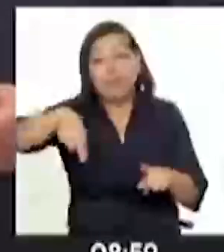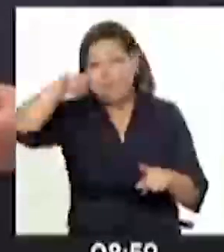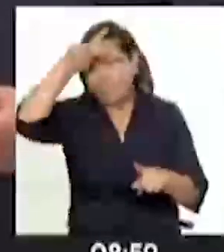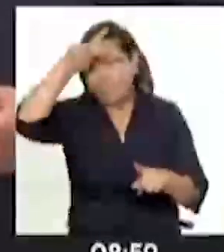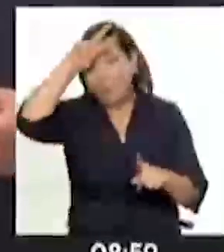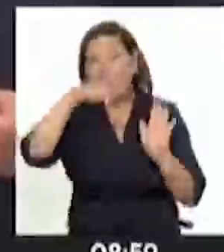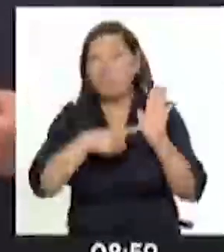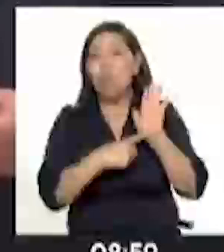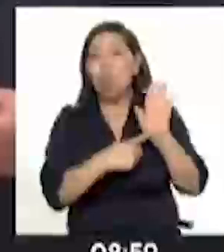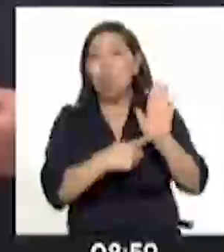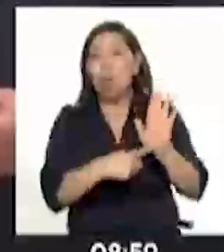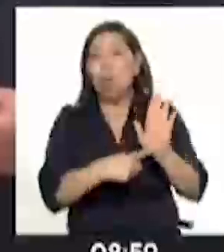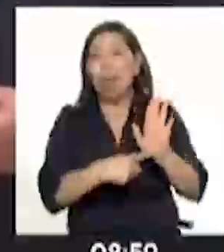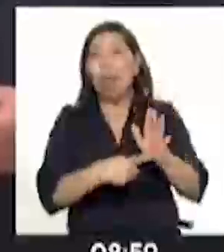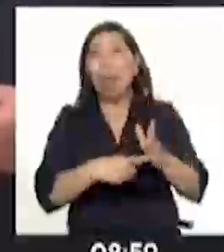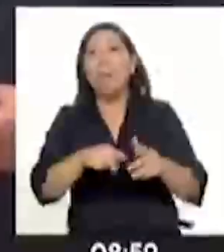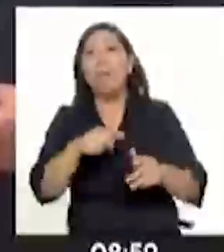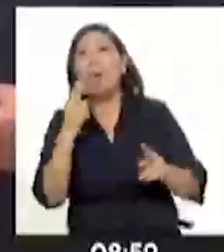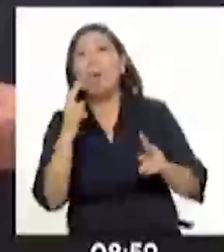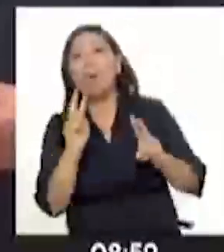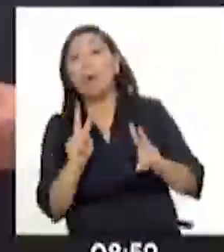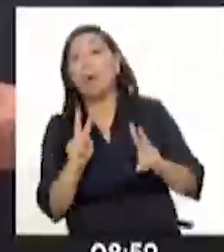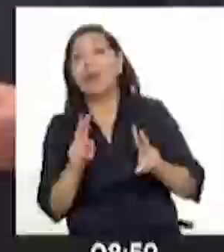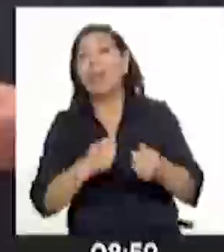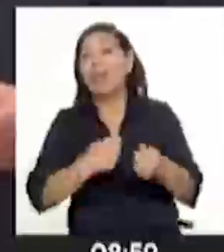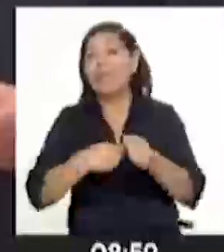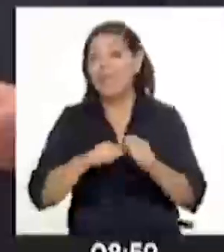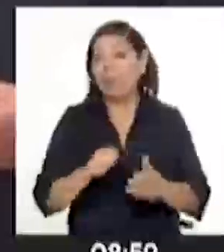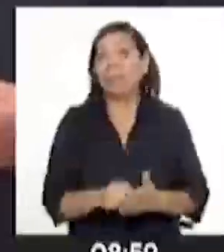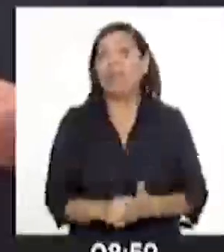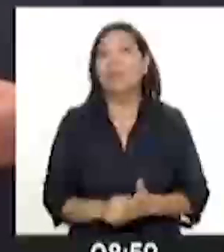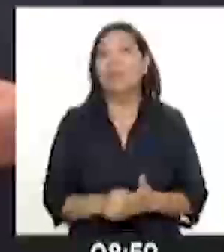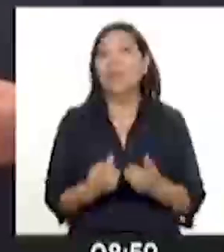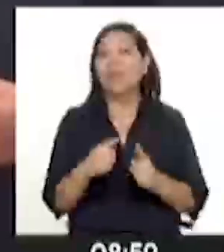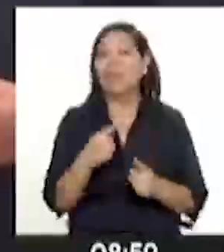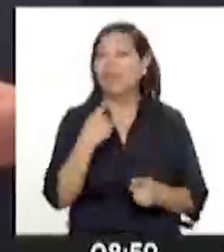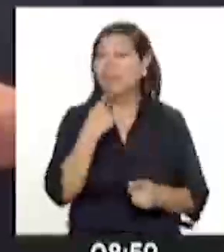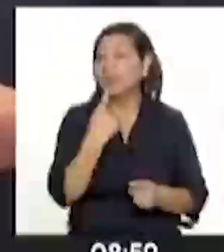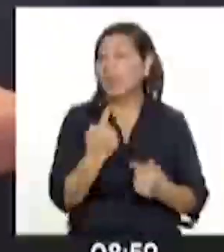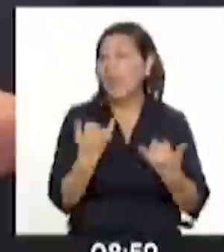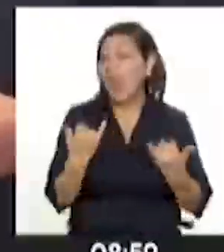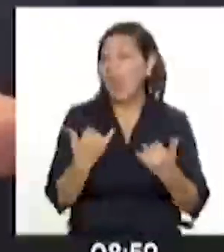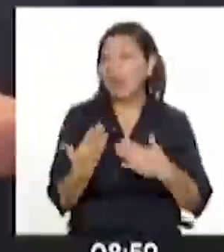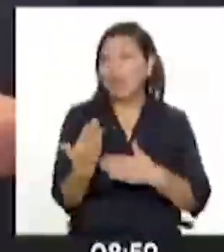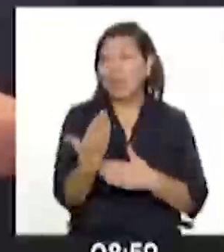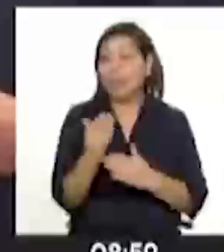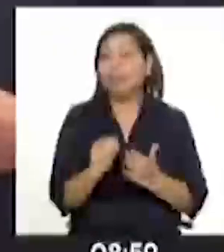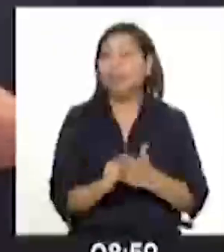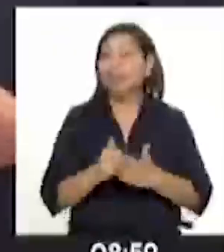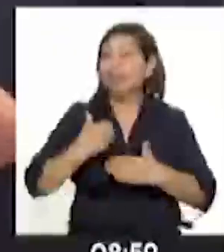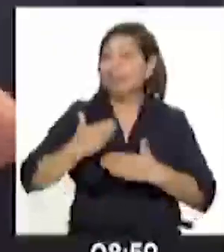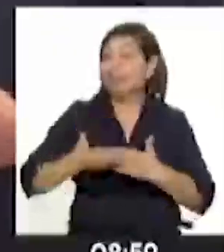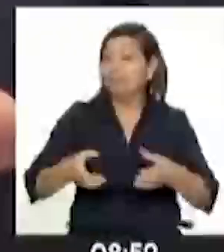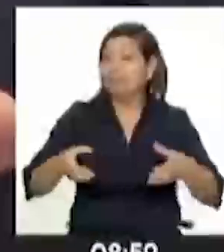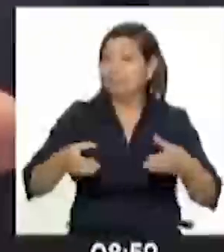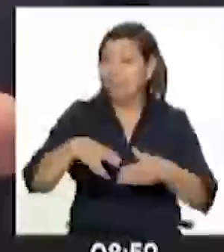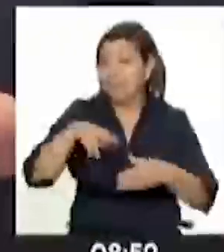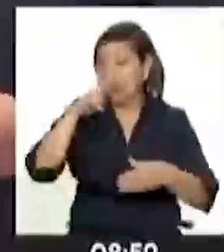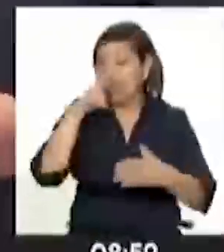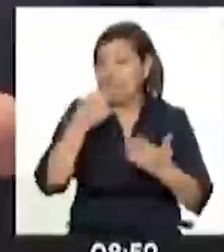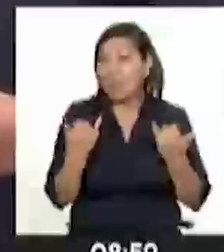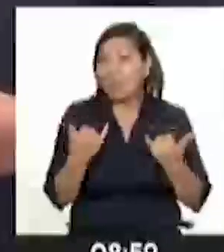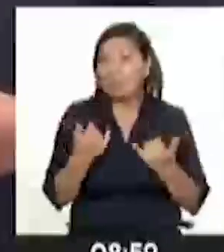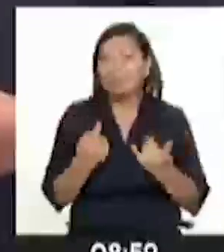país ante los exportadores del exterior. Es cuanto tenemos que informar esta hora del día. Nosotros vamos a seguir a la comitiva peruana